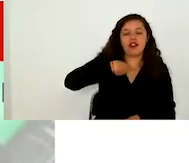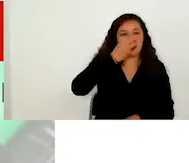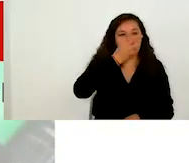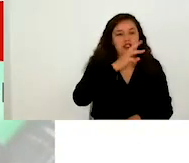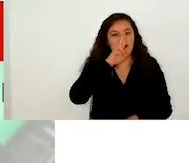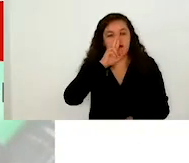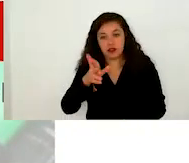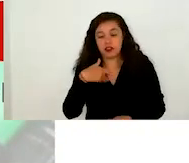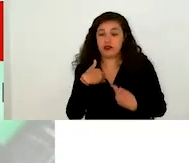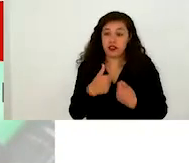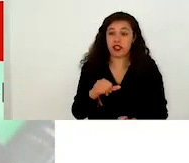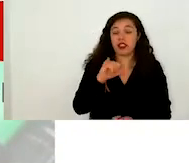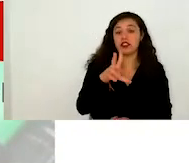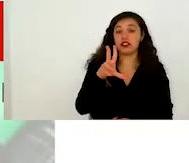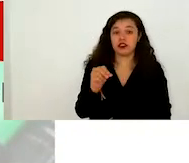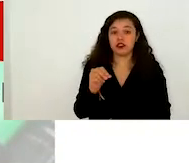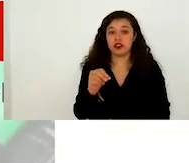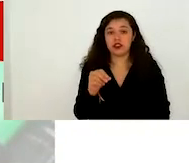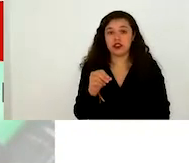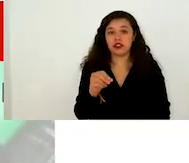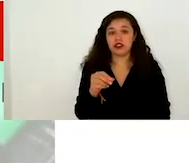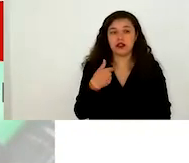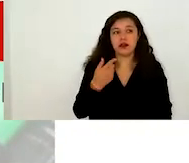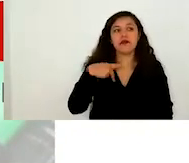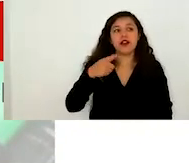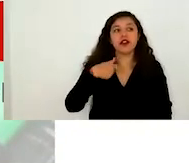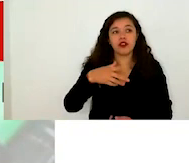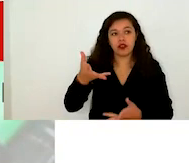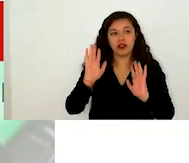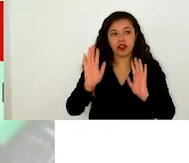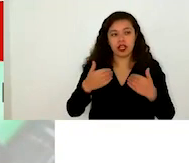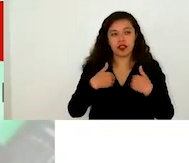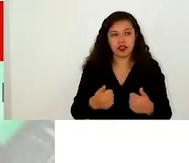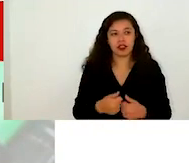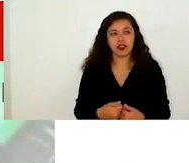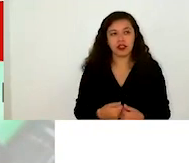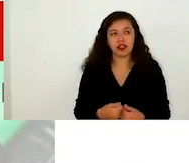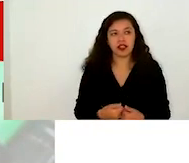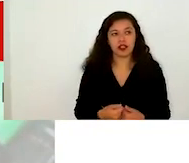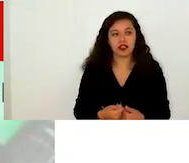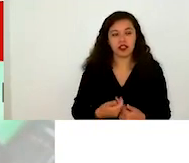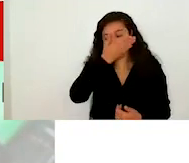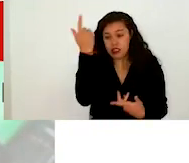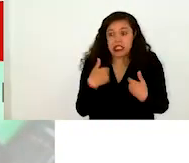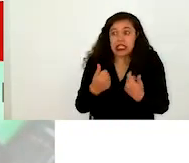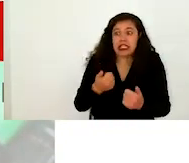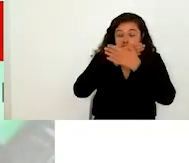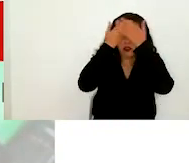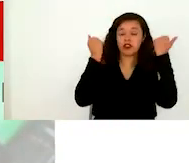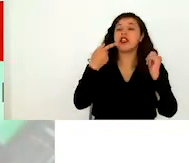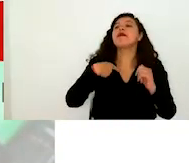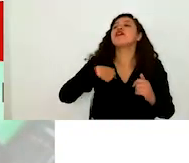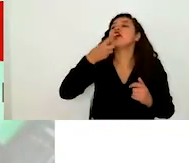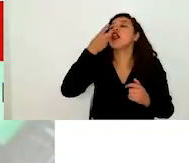era comprendí o no que cree al menos a la repetir no sé si la comprar comprar comprendí pero repetido que me dijo quizás